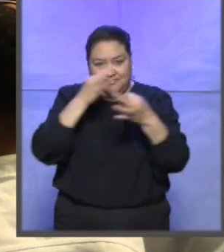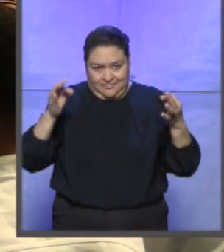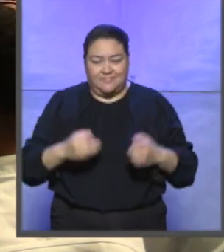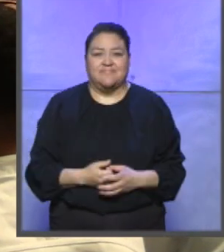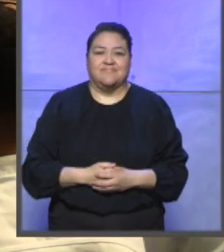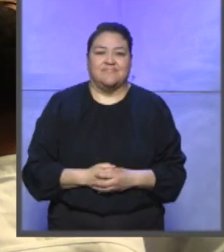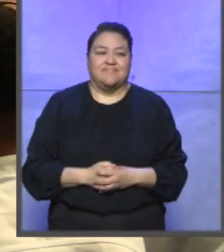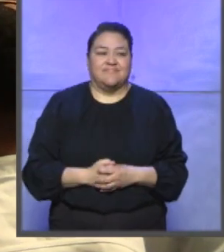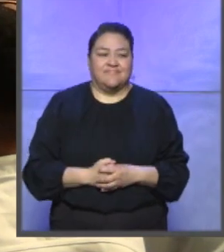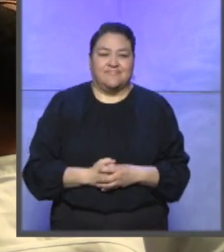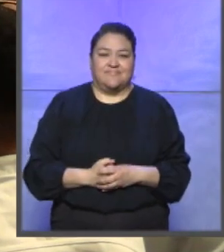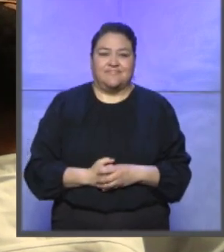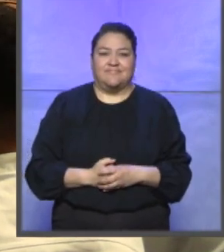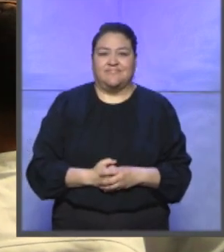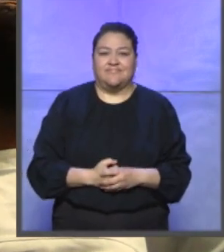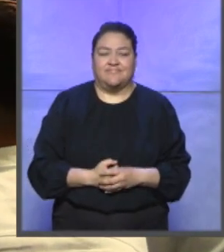mensaje.